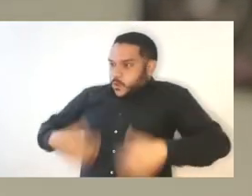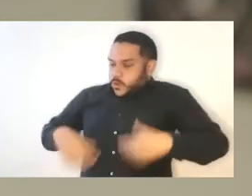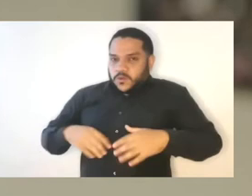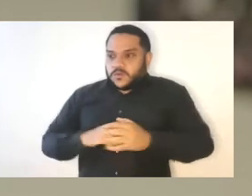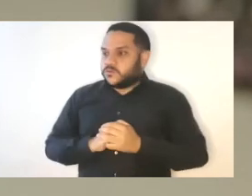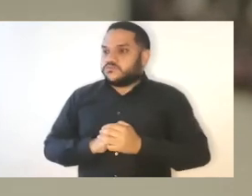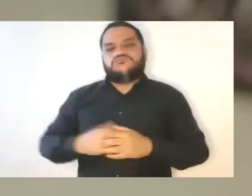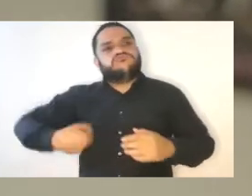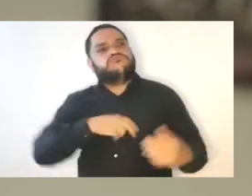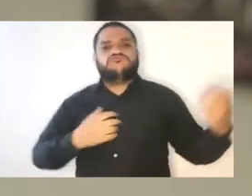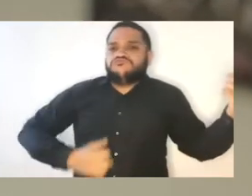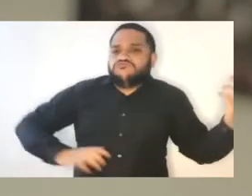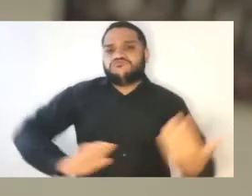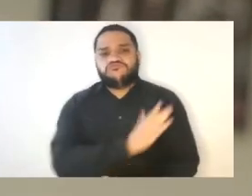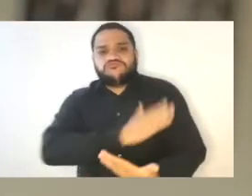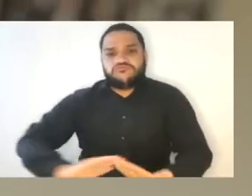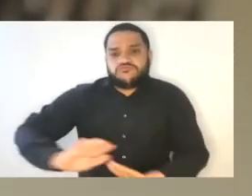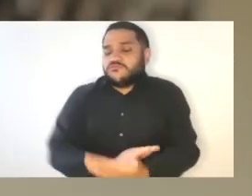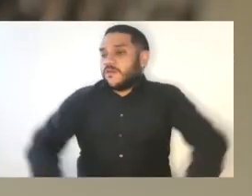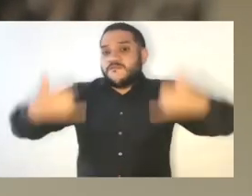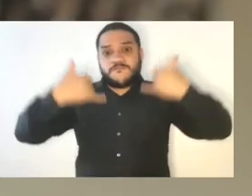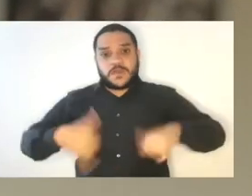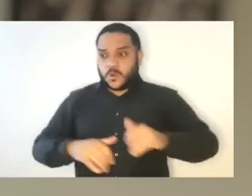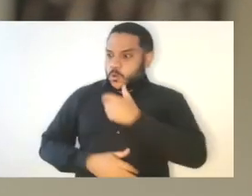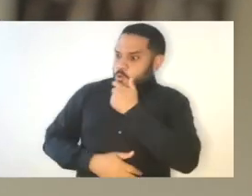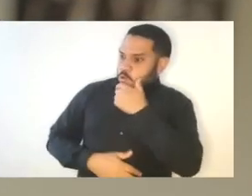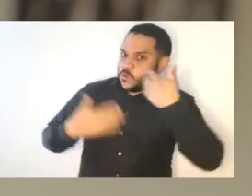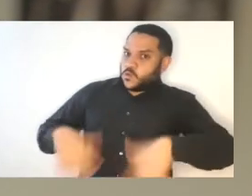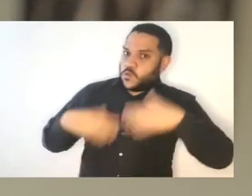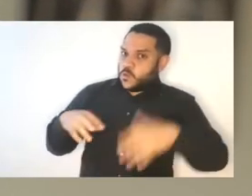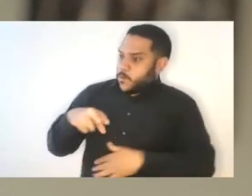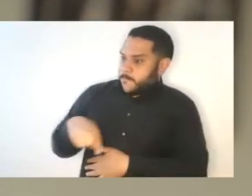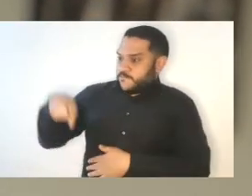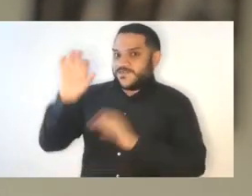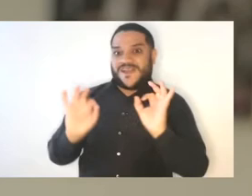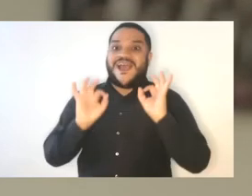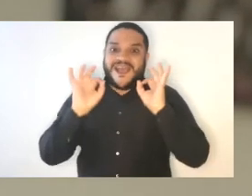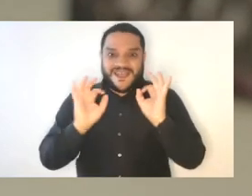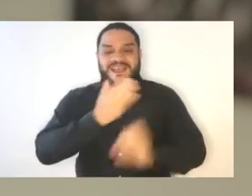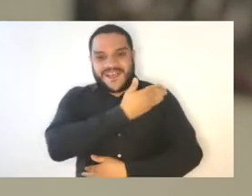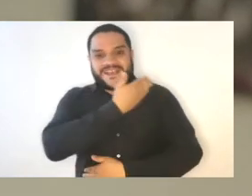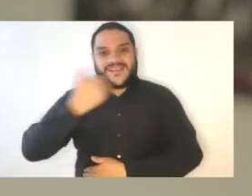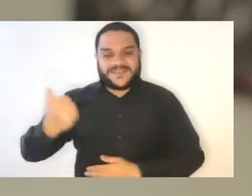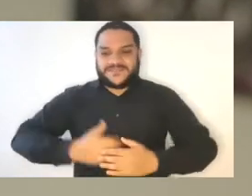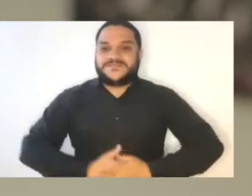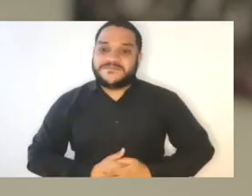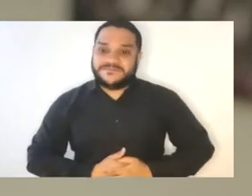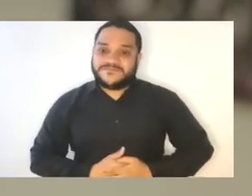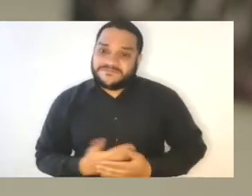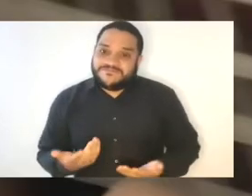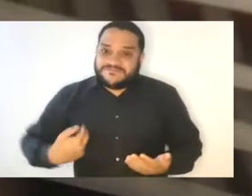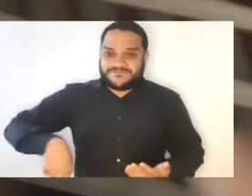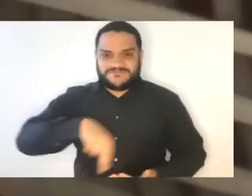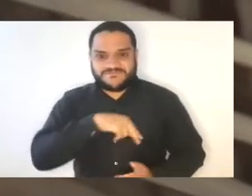cuenta como el tema. Al principio, así como que todos sorprendidos. Pero cuando terminábamos de tocar y hacíamos nuestra presentación lo